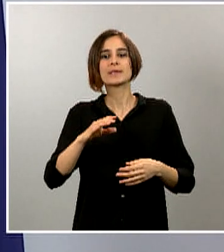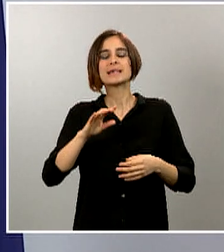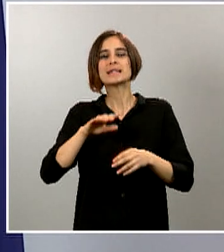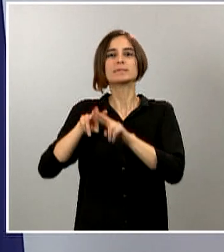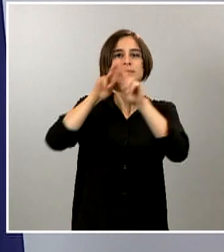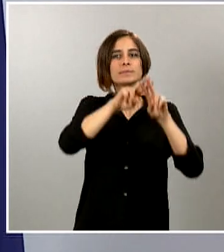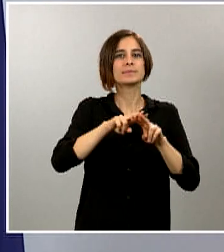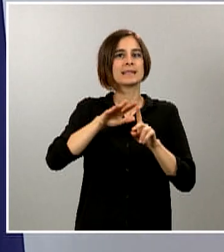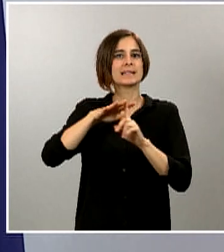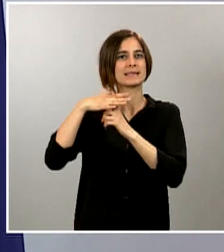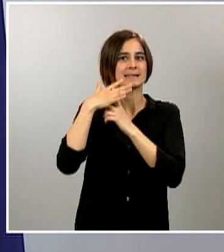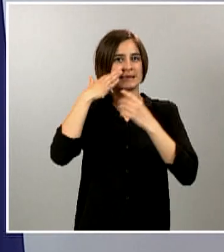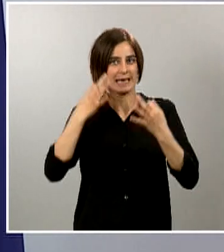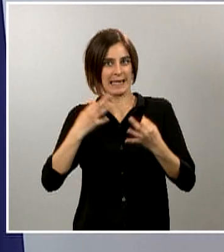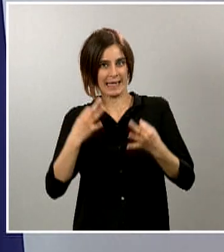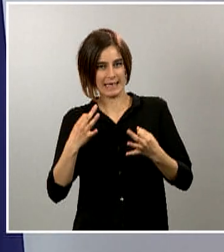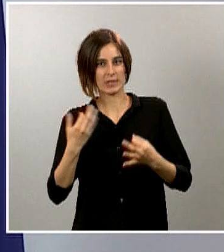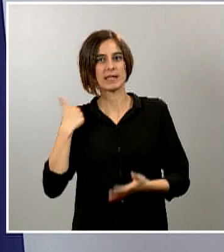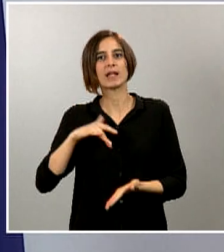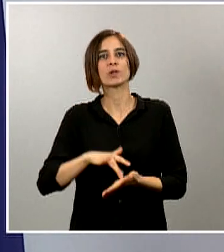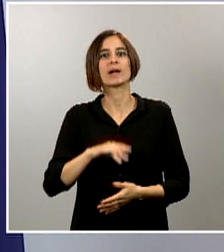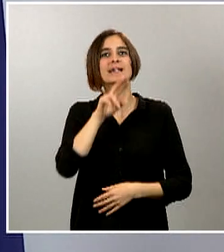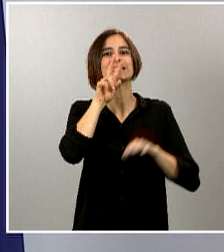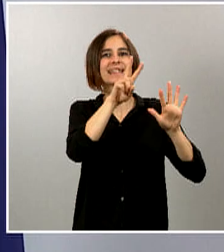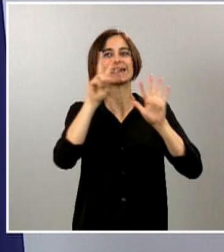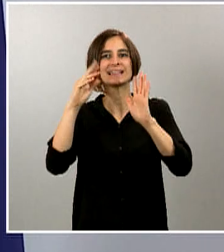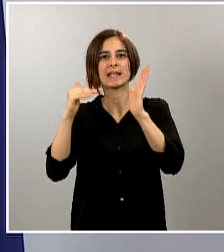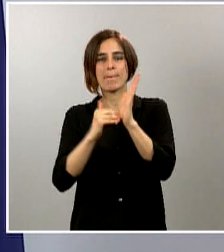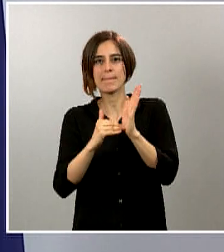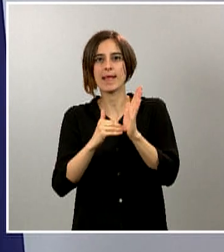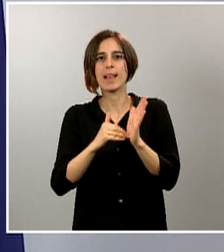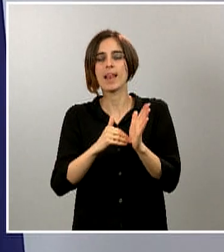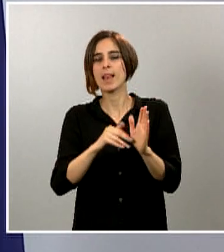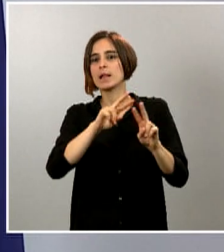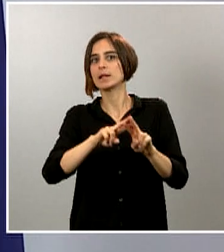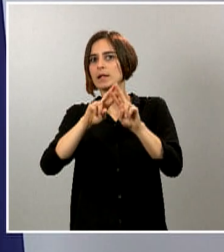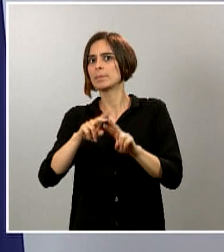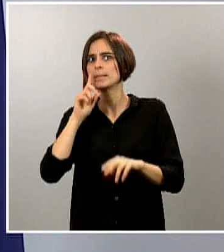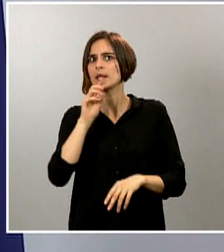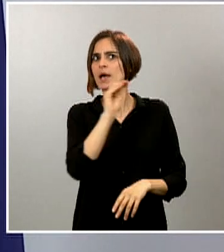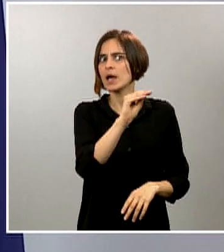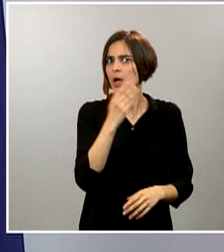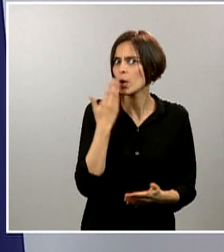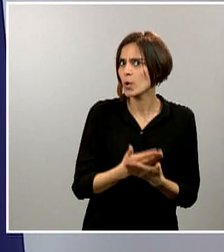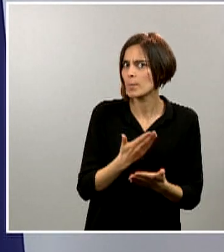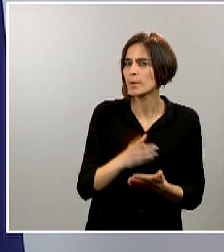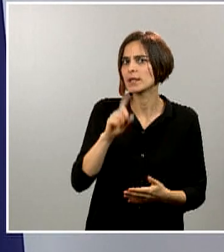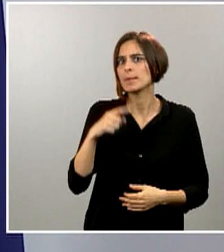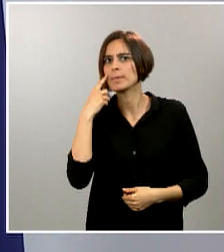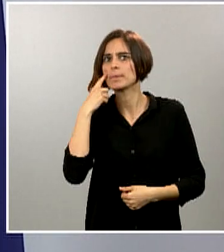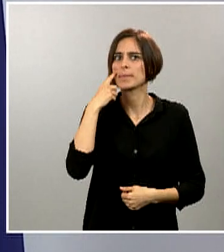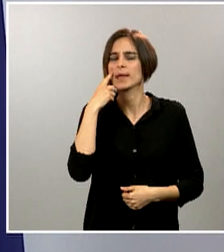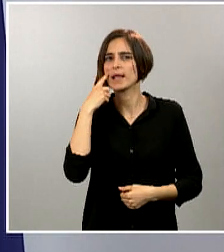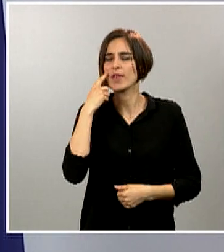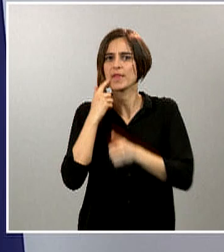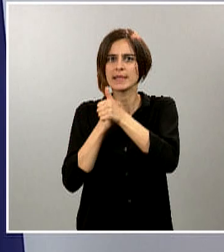de 77.000 actuaciones de comprobación, contravigilancias y seguimientos de todos dichos